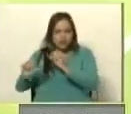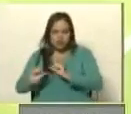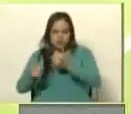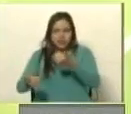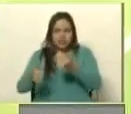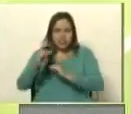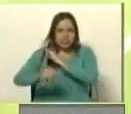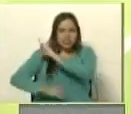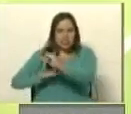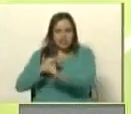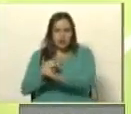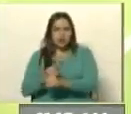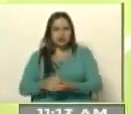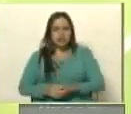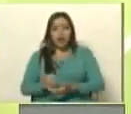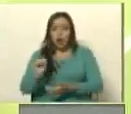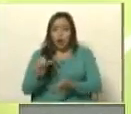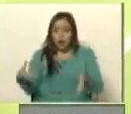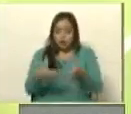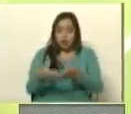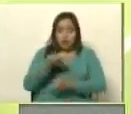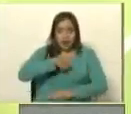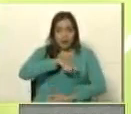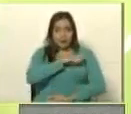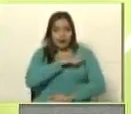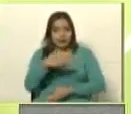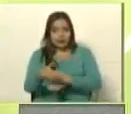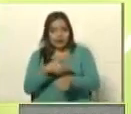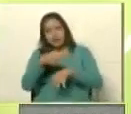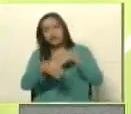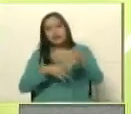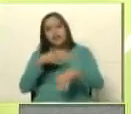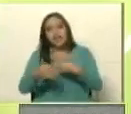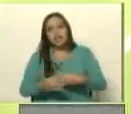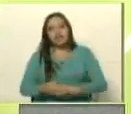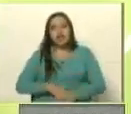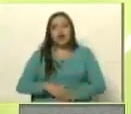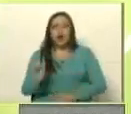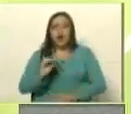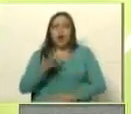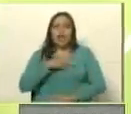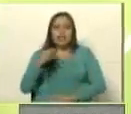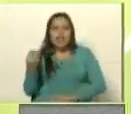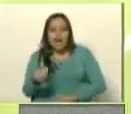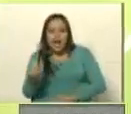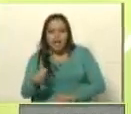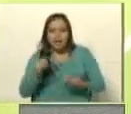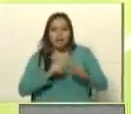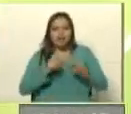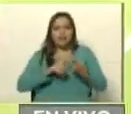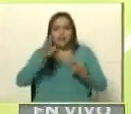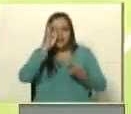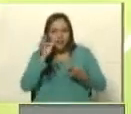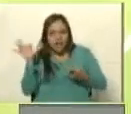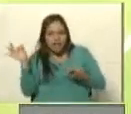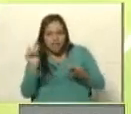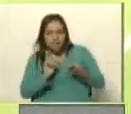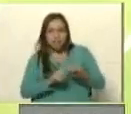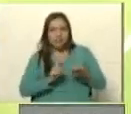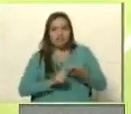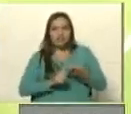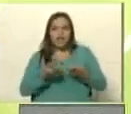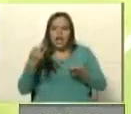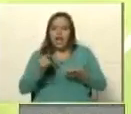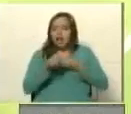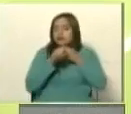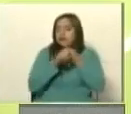Uno ve inclusive también medios españoles, ya los comentábamos, en Italia, en Francia, digamos, una